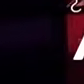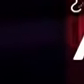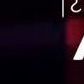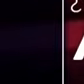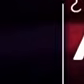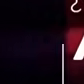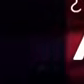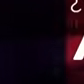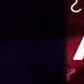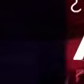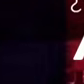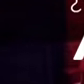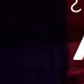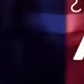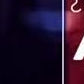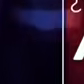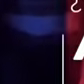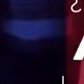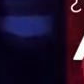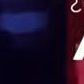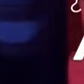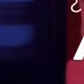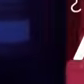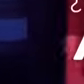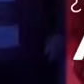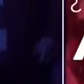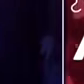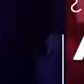¿Quién le pone solución al conflicto?